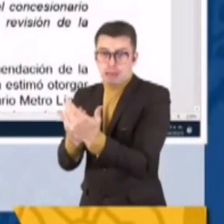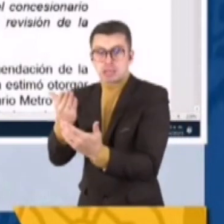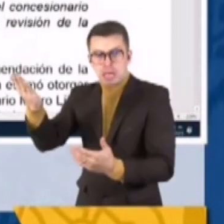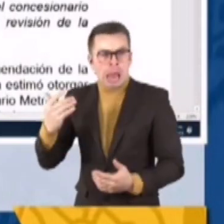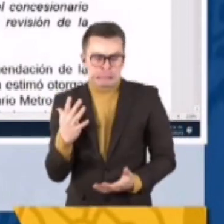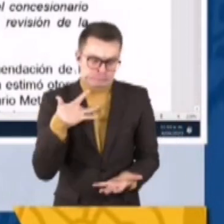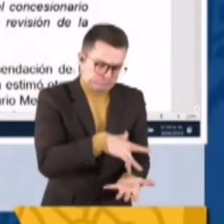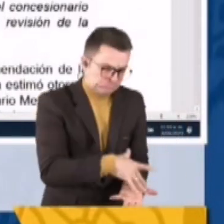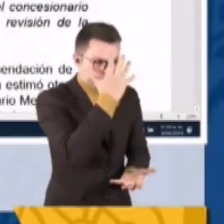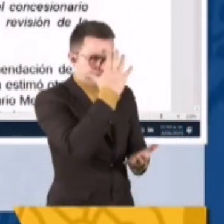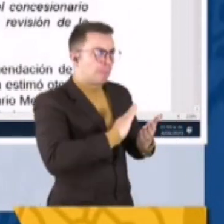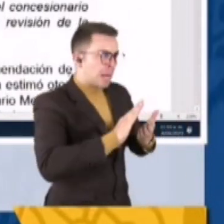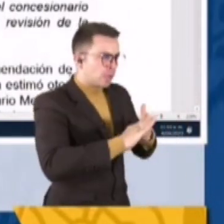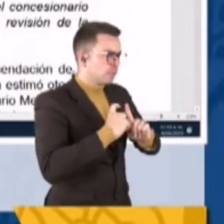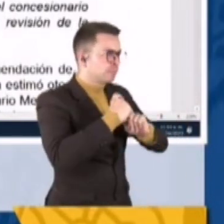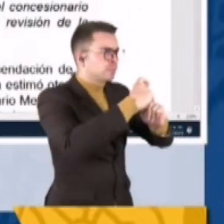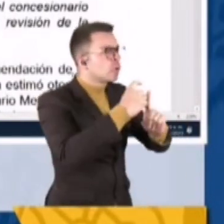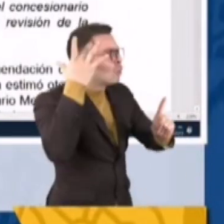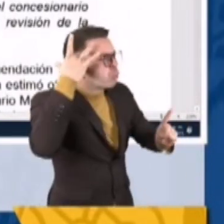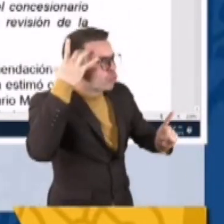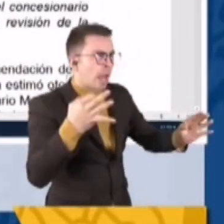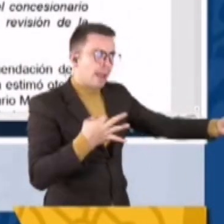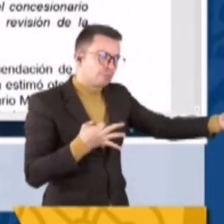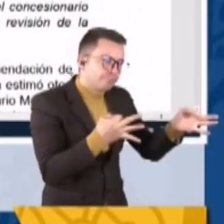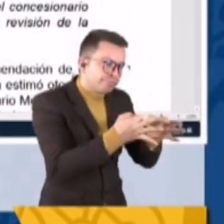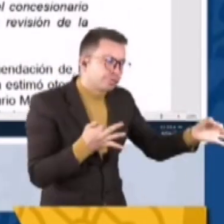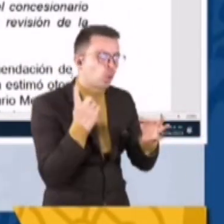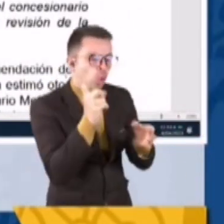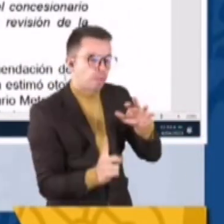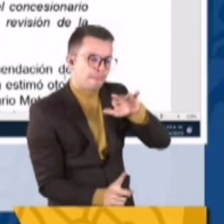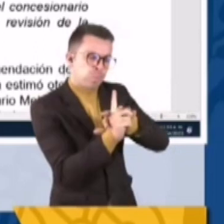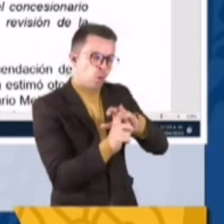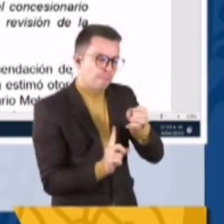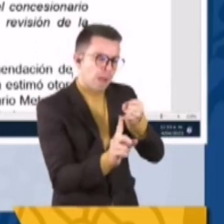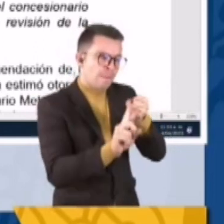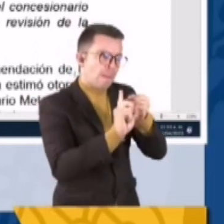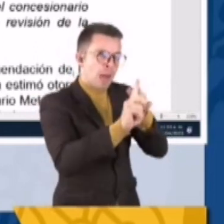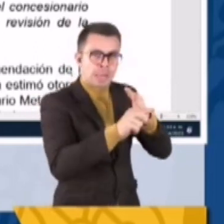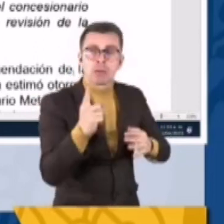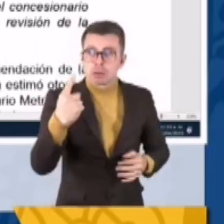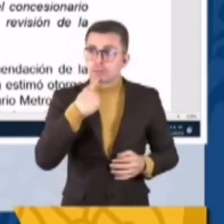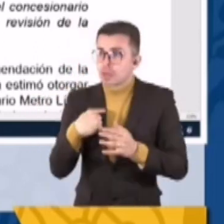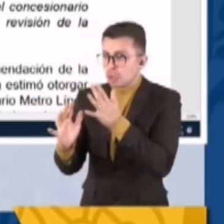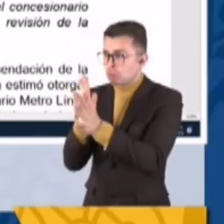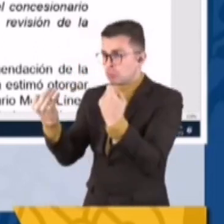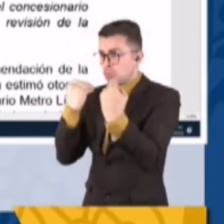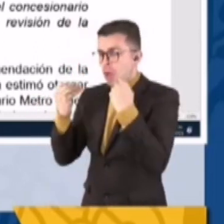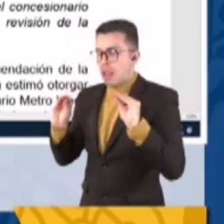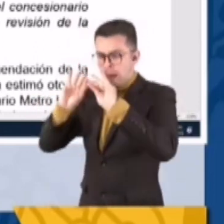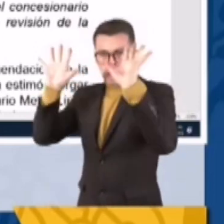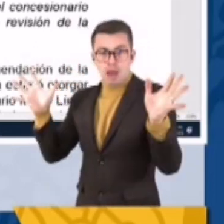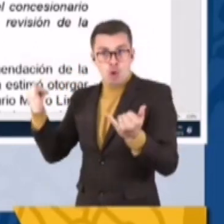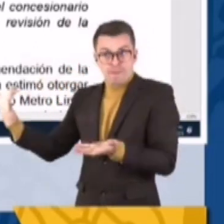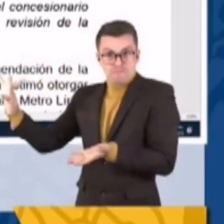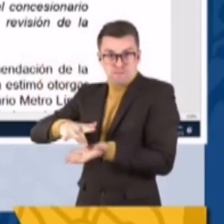cara, que nos explicó las razones por las cuales no pudo cumplir en el plazo establecido. Vino